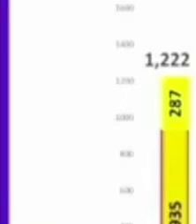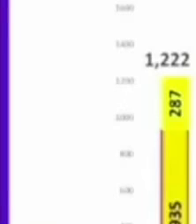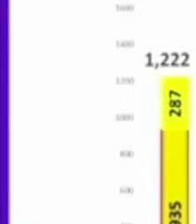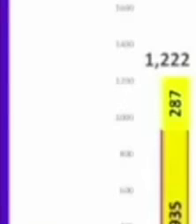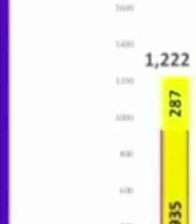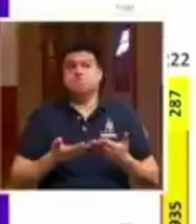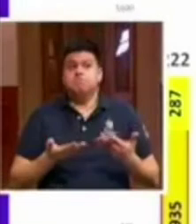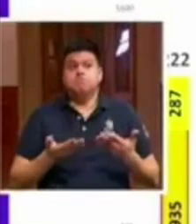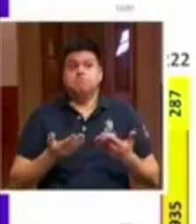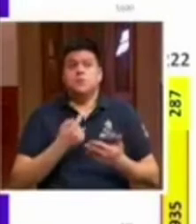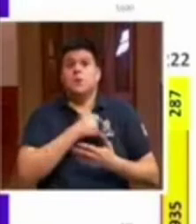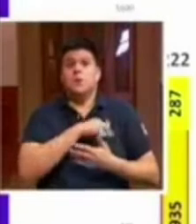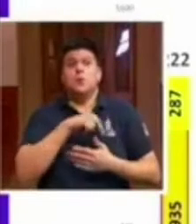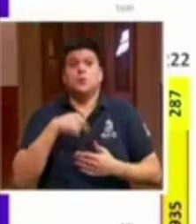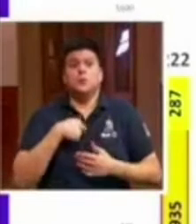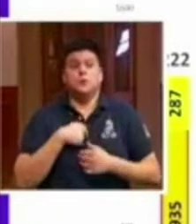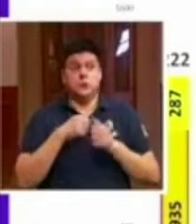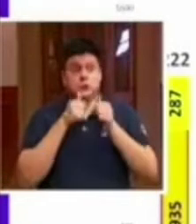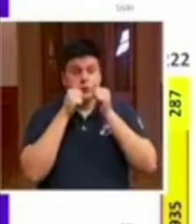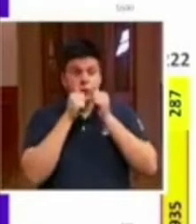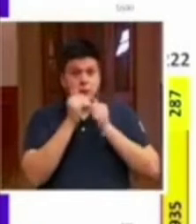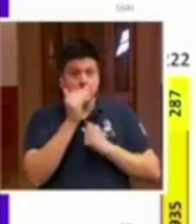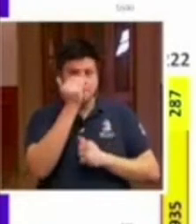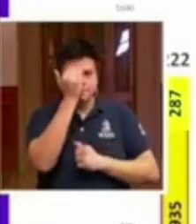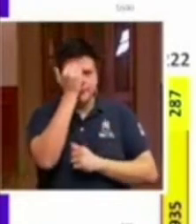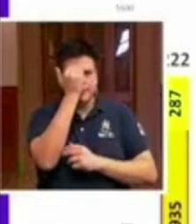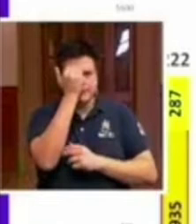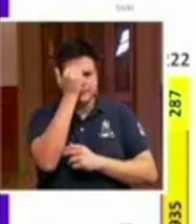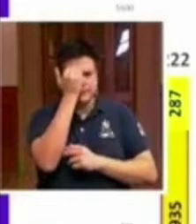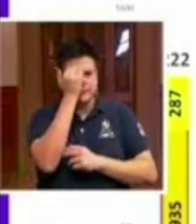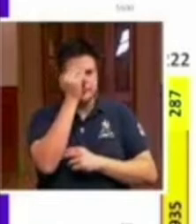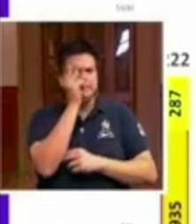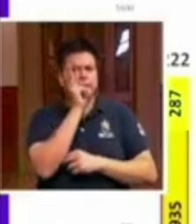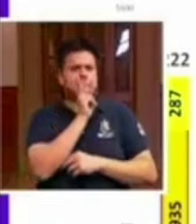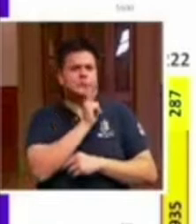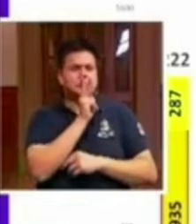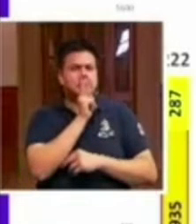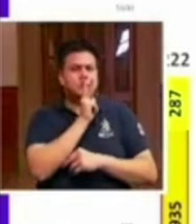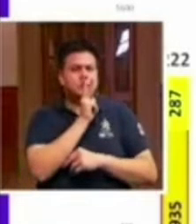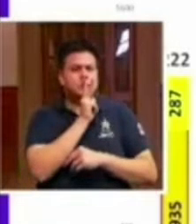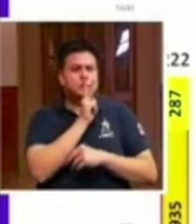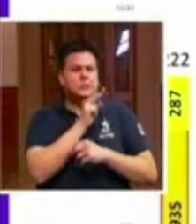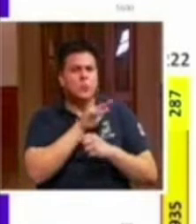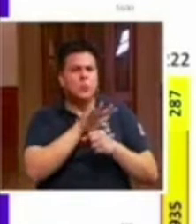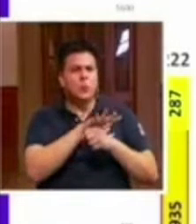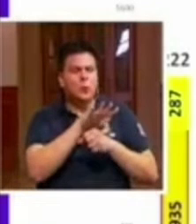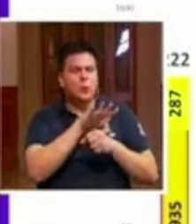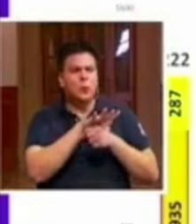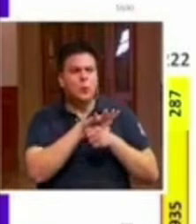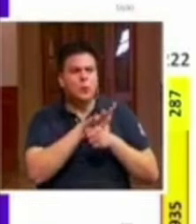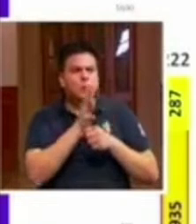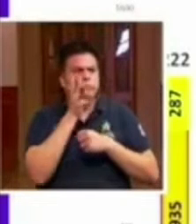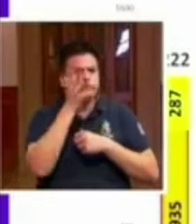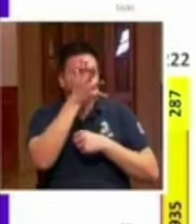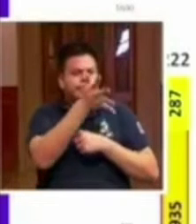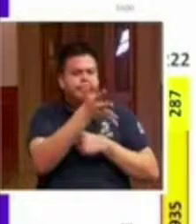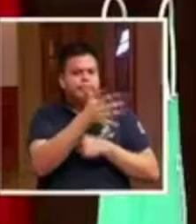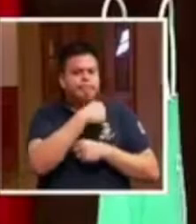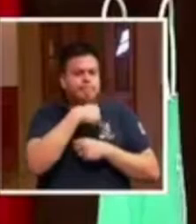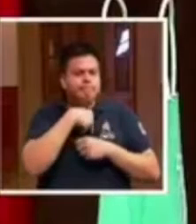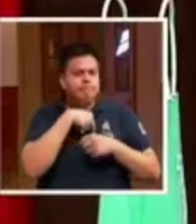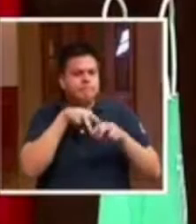tenemos que ponernos a pensar qué impacto va a tener ese incremento de las hospitalizaciones porque